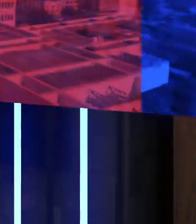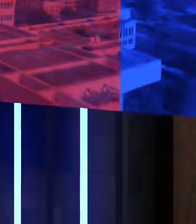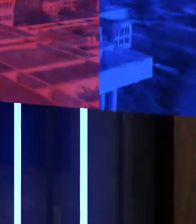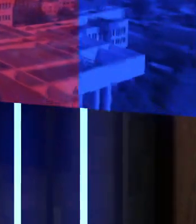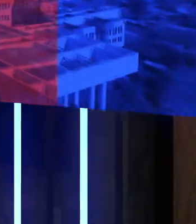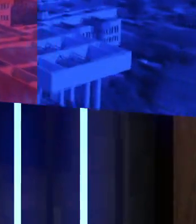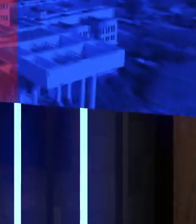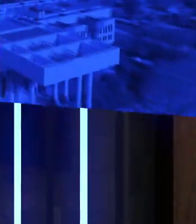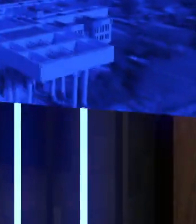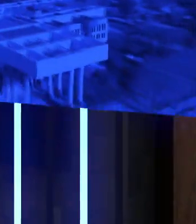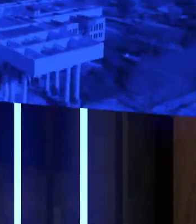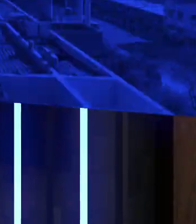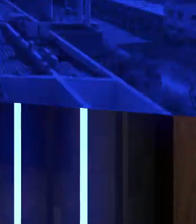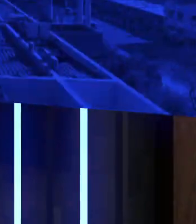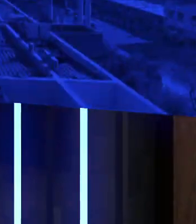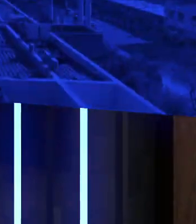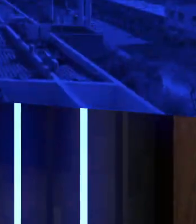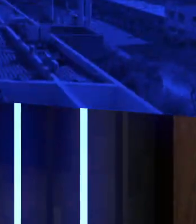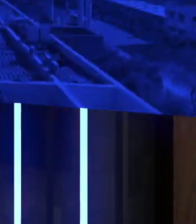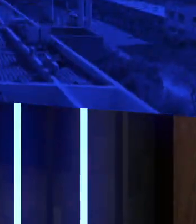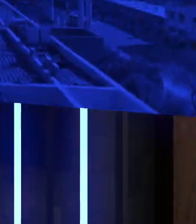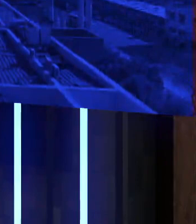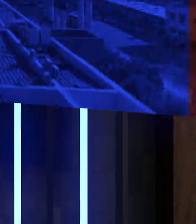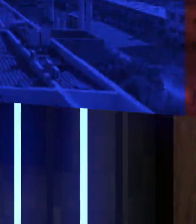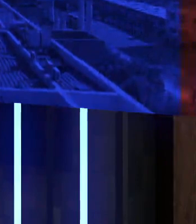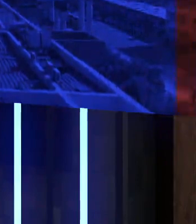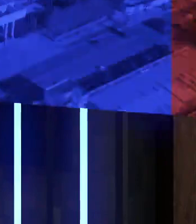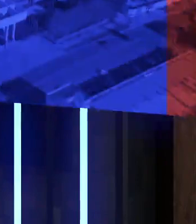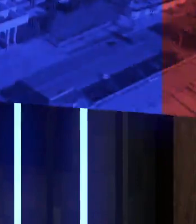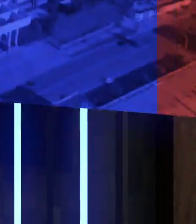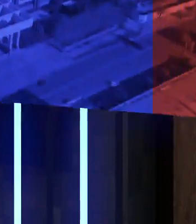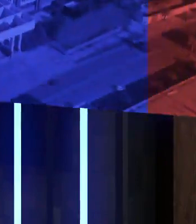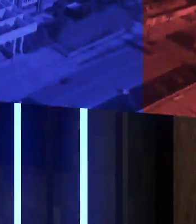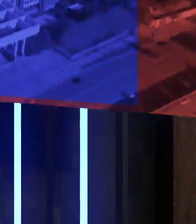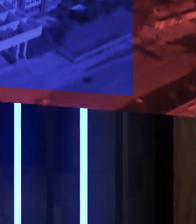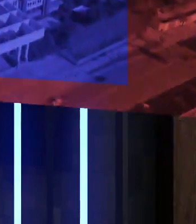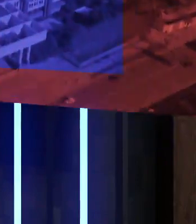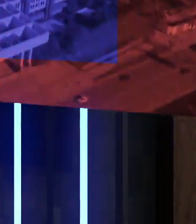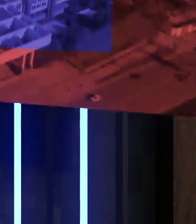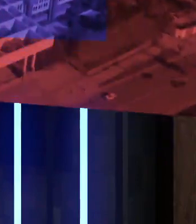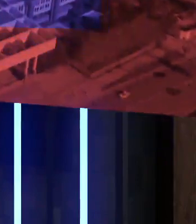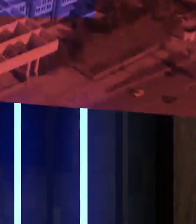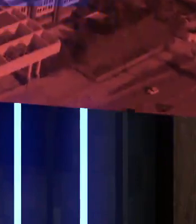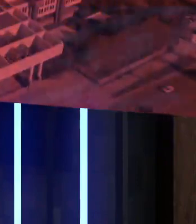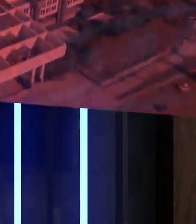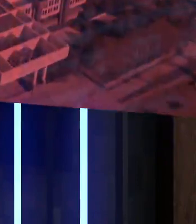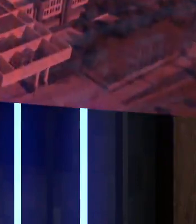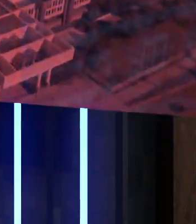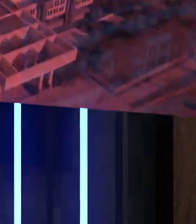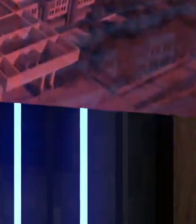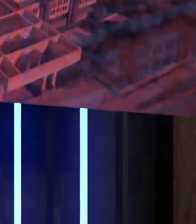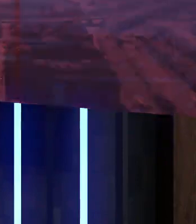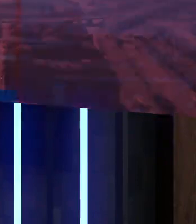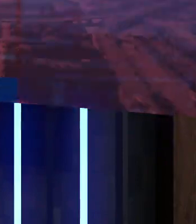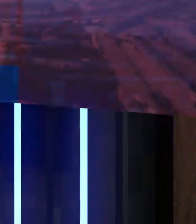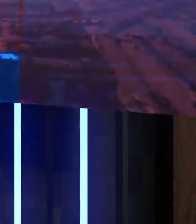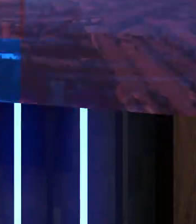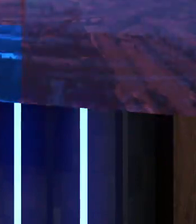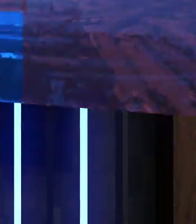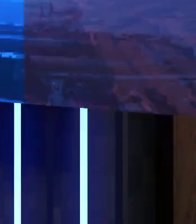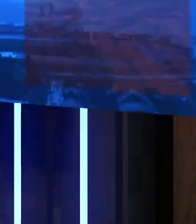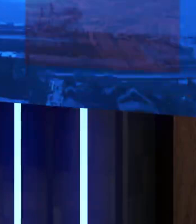El Futuro de Palihué de la comuna de Los Muermos, que se dedica a la extracción del musgo del pompón, y a la directora de